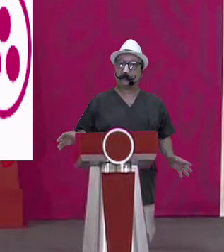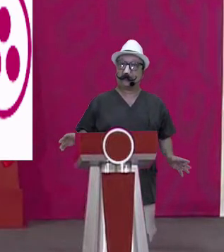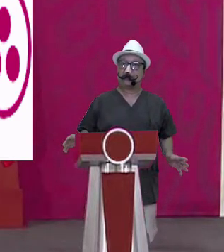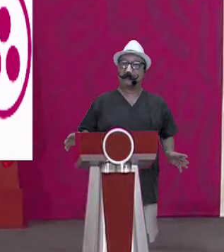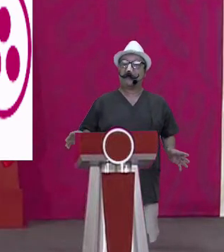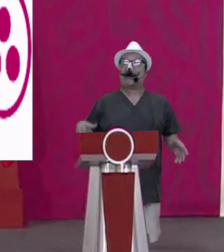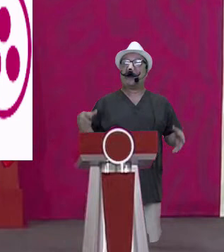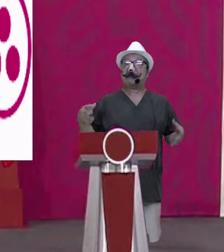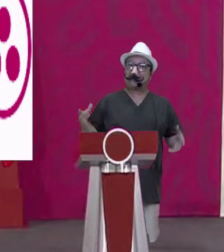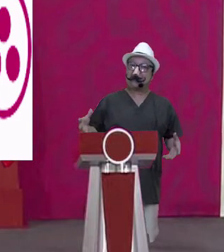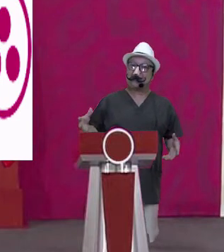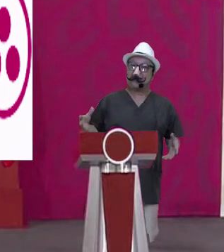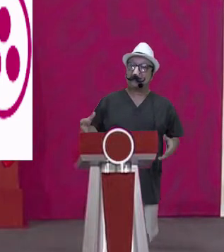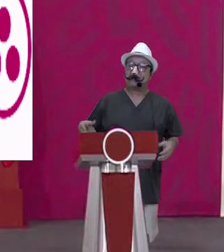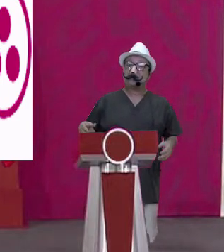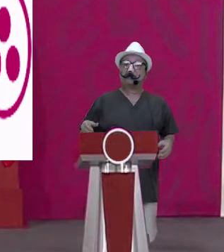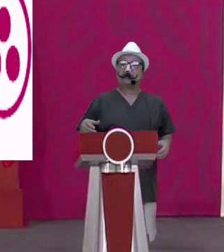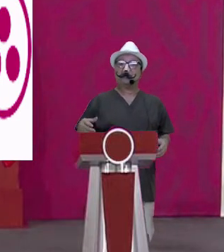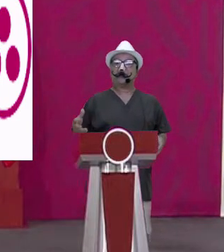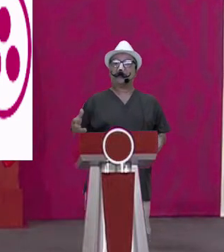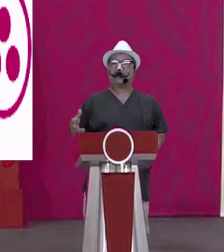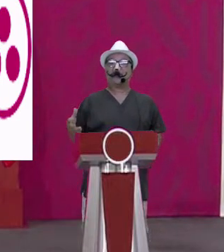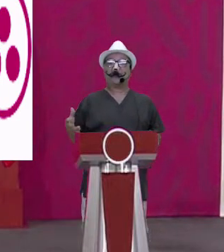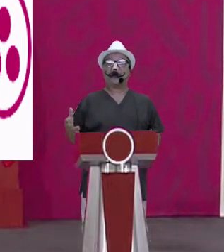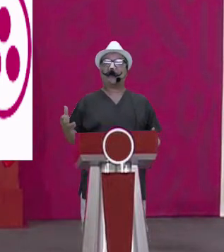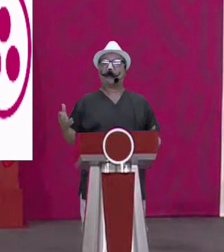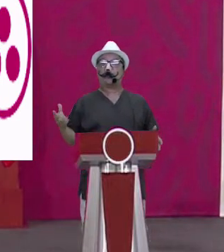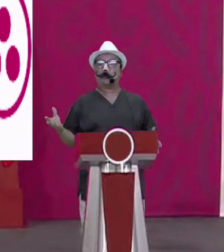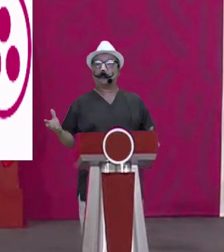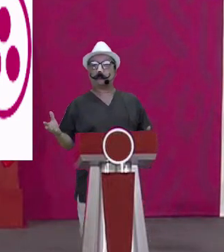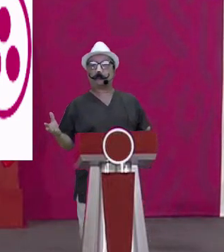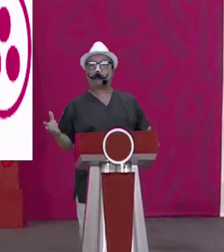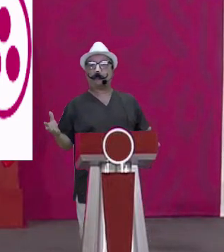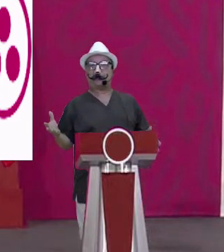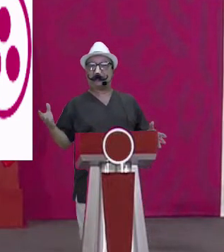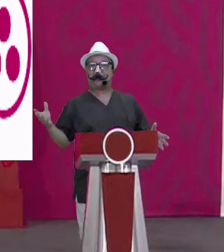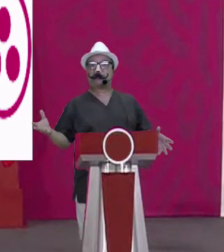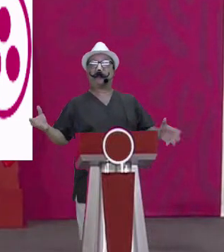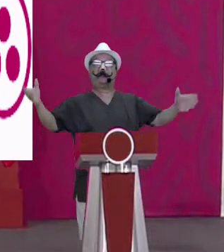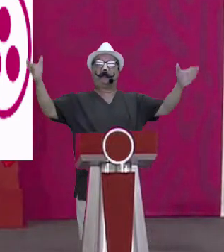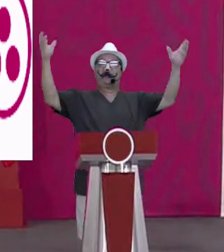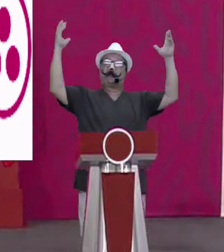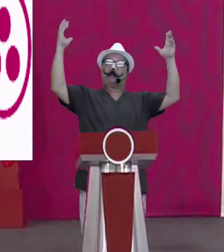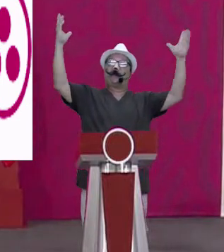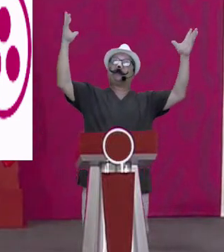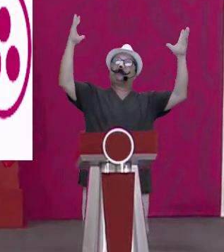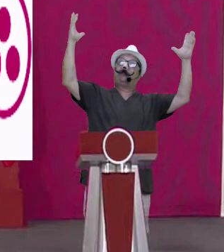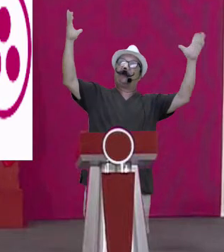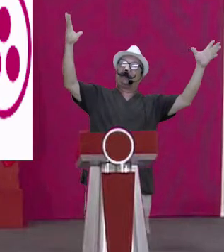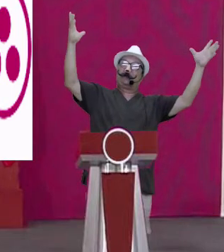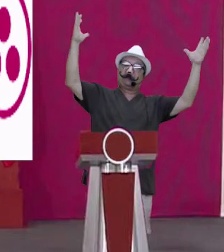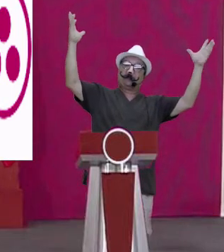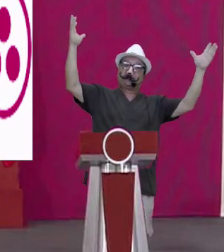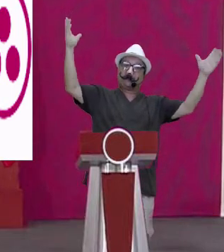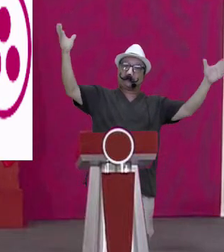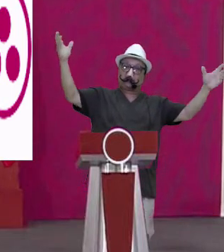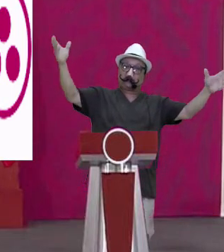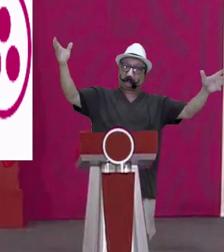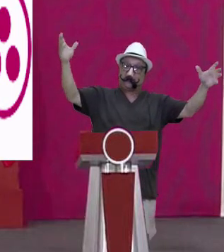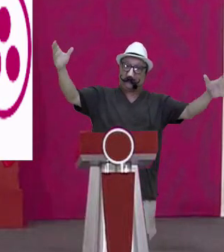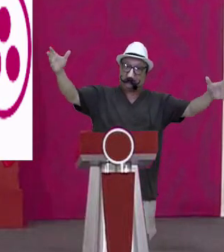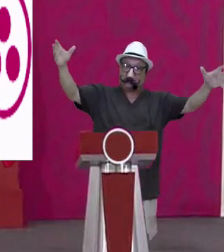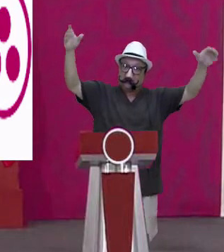responder, acerca de que hay algunos paisanos que viven rompiéndose la madre allá en los Estados